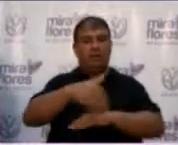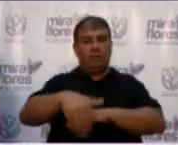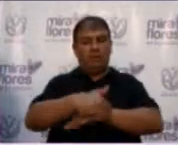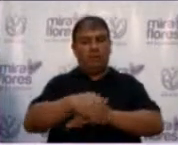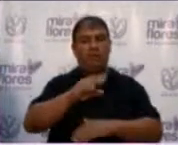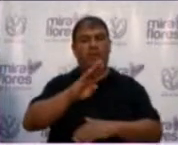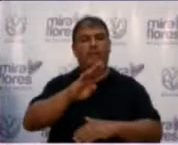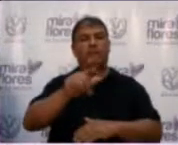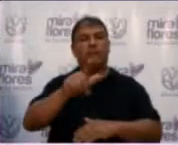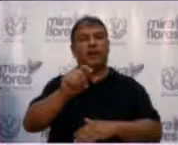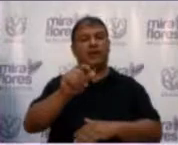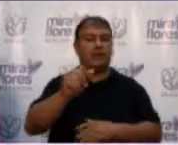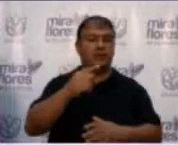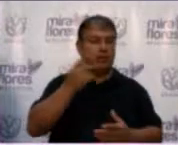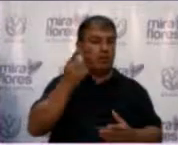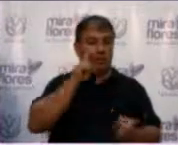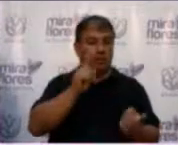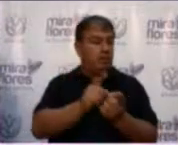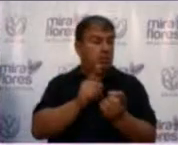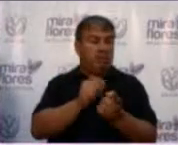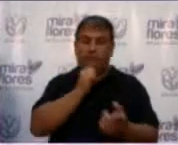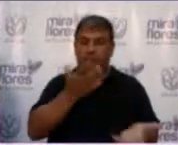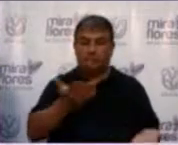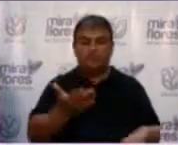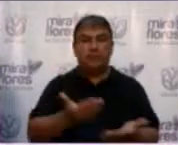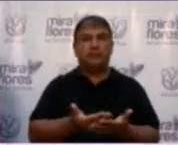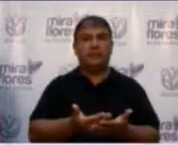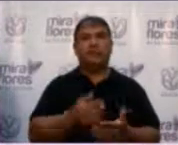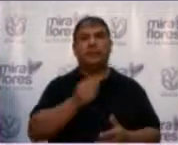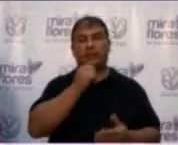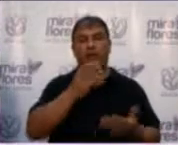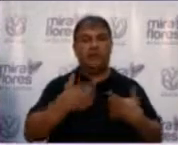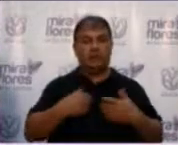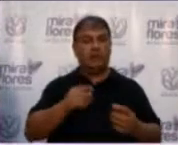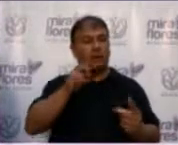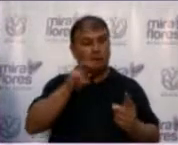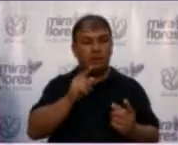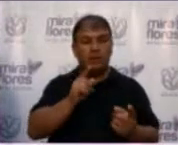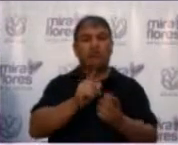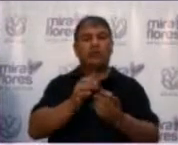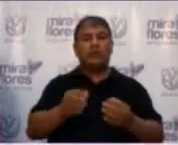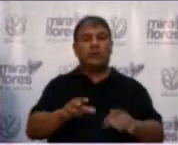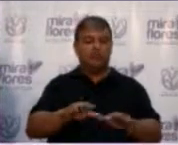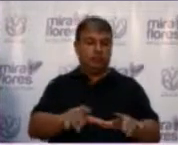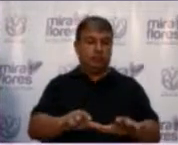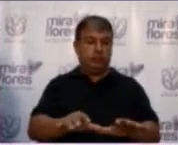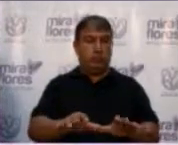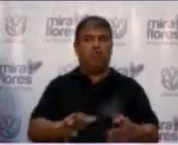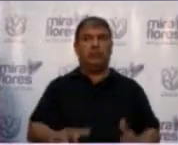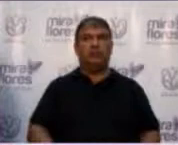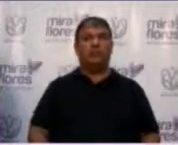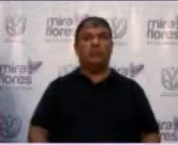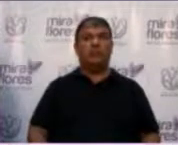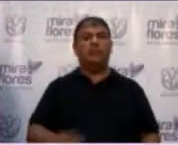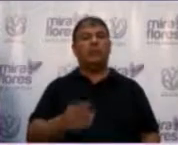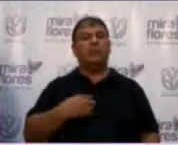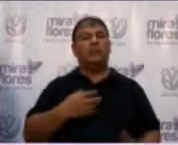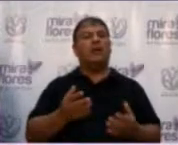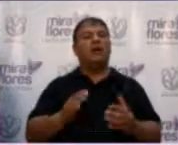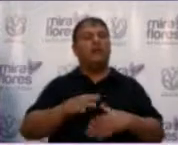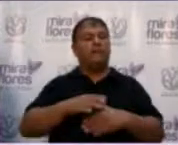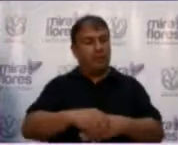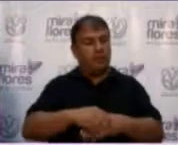Balta. No he tenido la oportunidad de conocerlo personalmente, pero lo que me dirijo a usted es por este medio. El motivo es